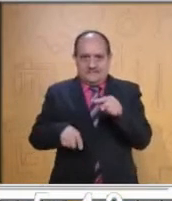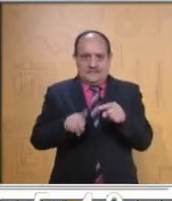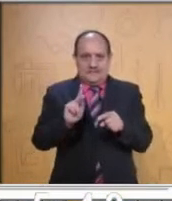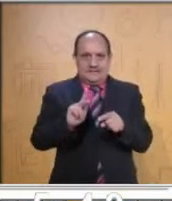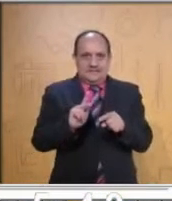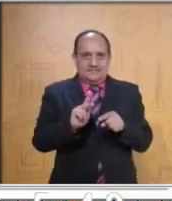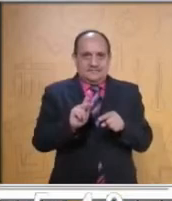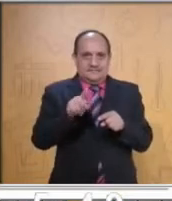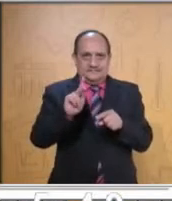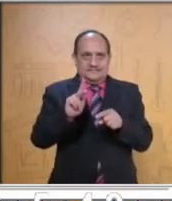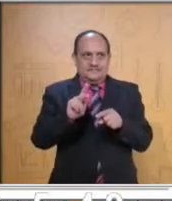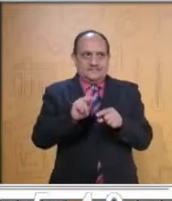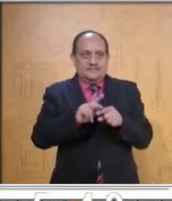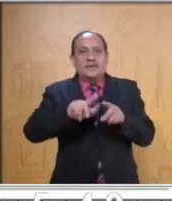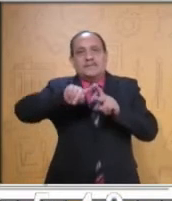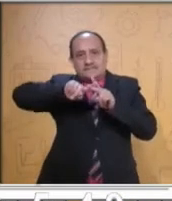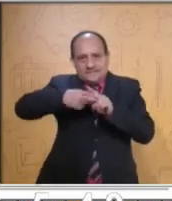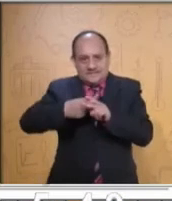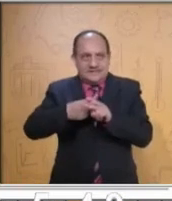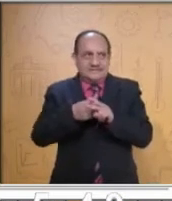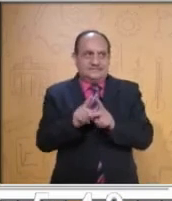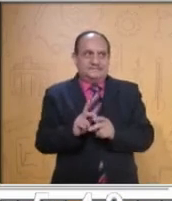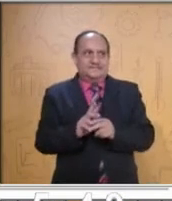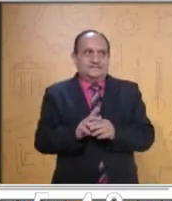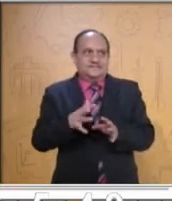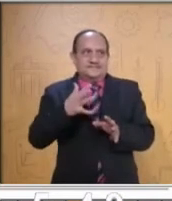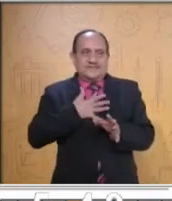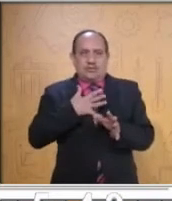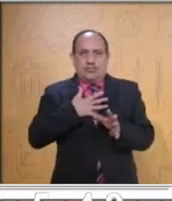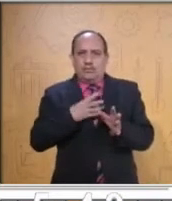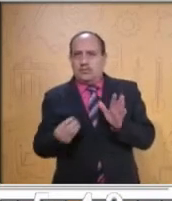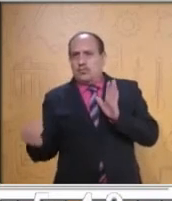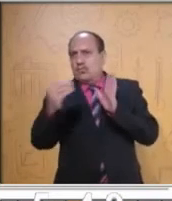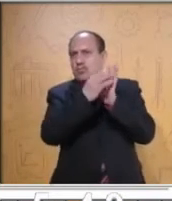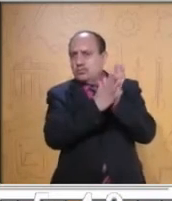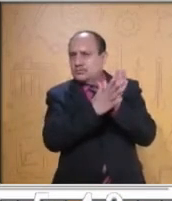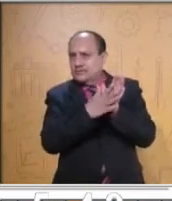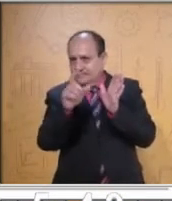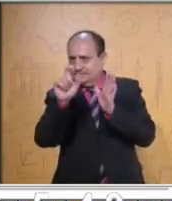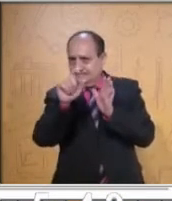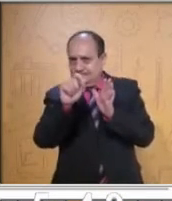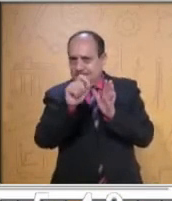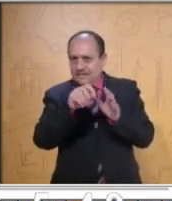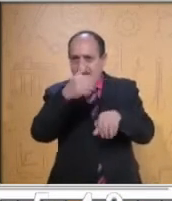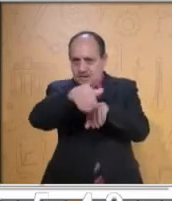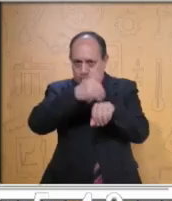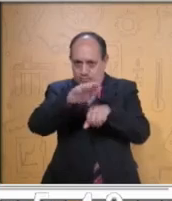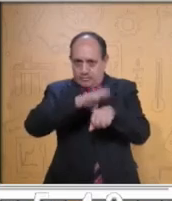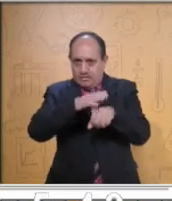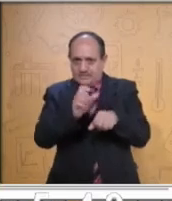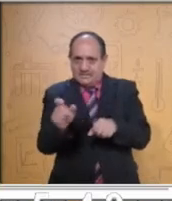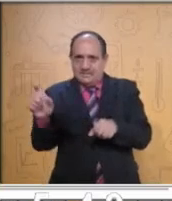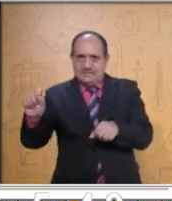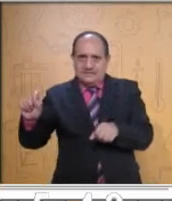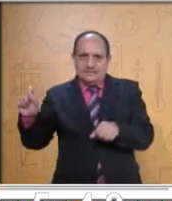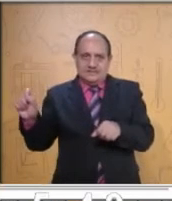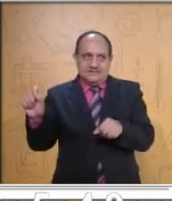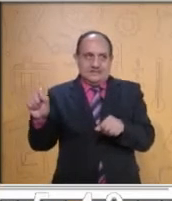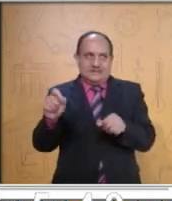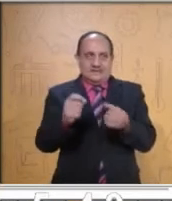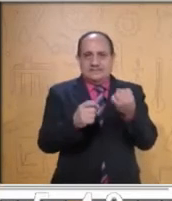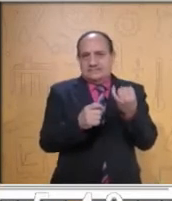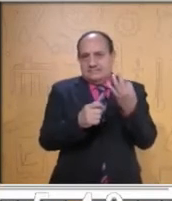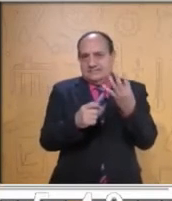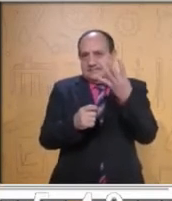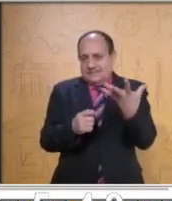tengo que quitar desde el inicio. Pero como yo estoy estableciendo ese 20 ahí, que es un dato más, ahora si yo cuento los datos